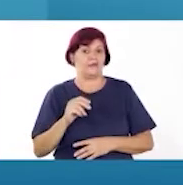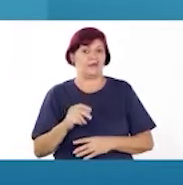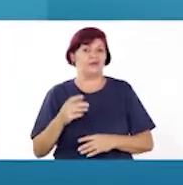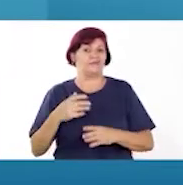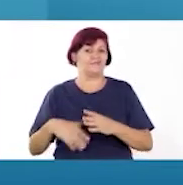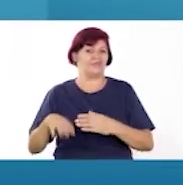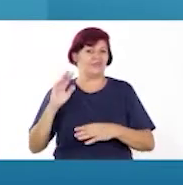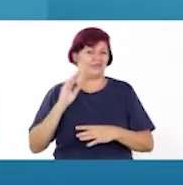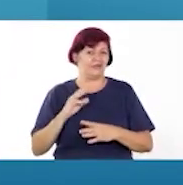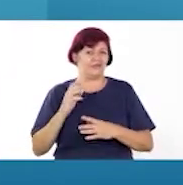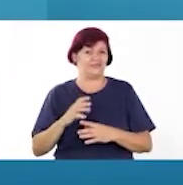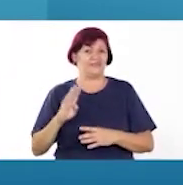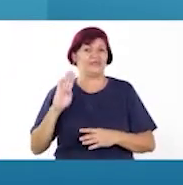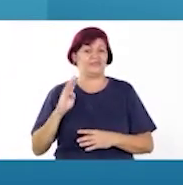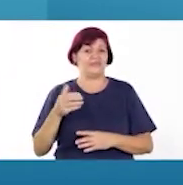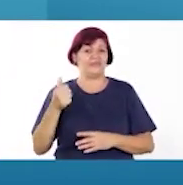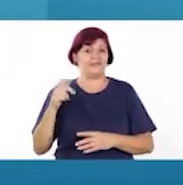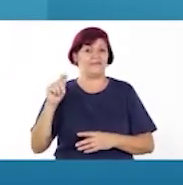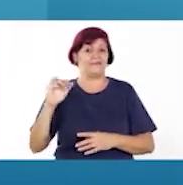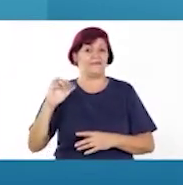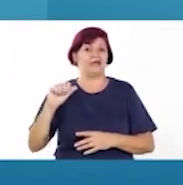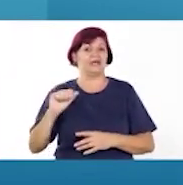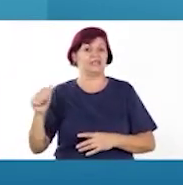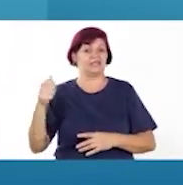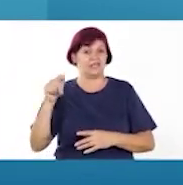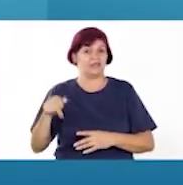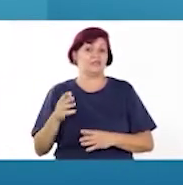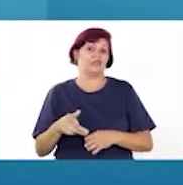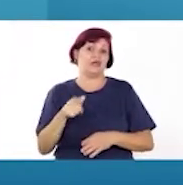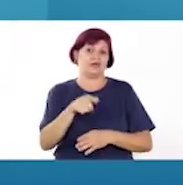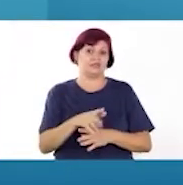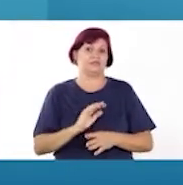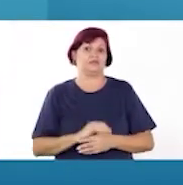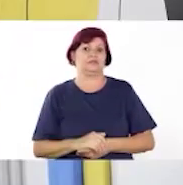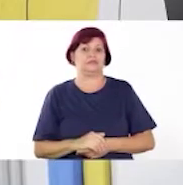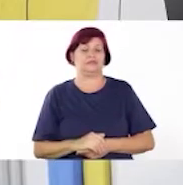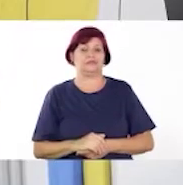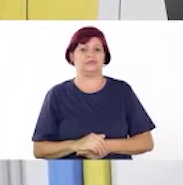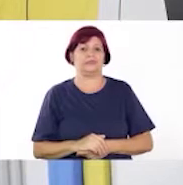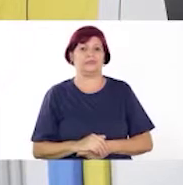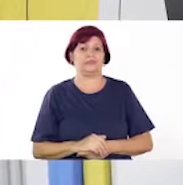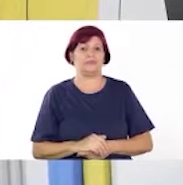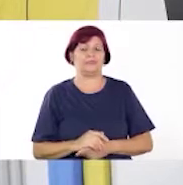la reacción de la tiranía ante estas acciones.